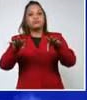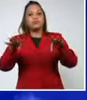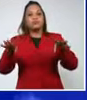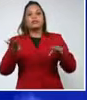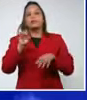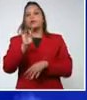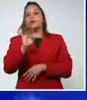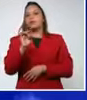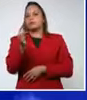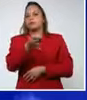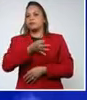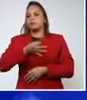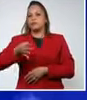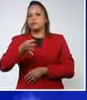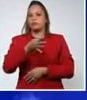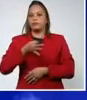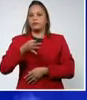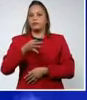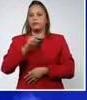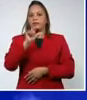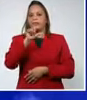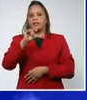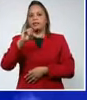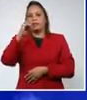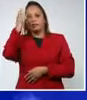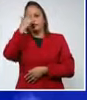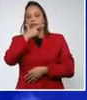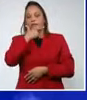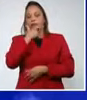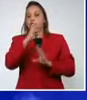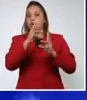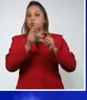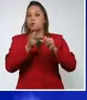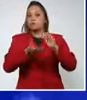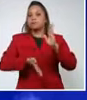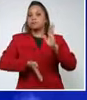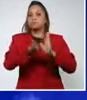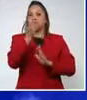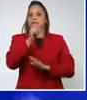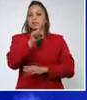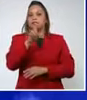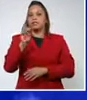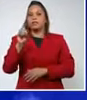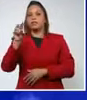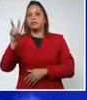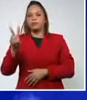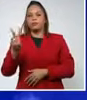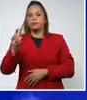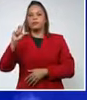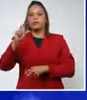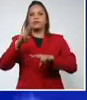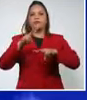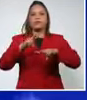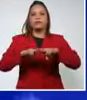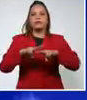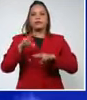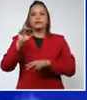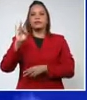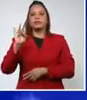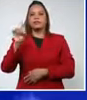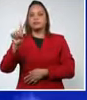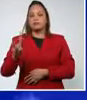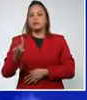municipios. La Lisa con el número mayor, 102, Centro Habana 71, San